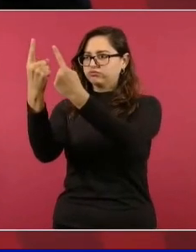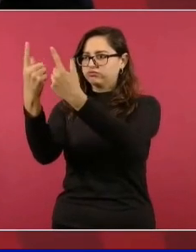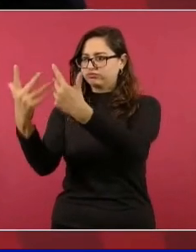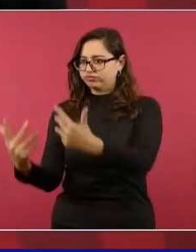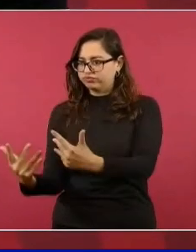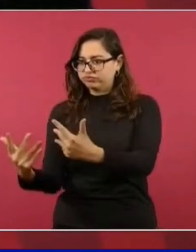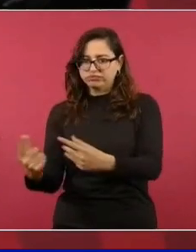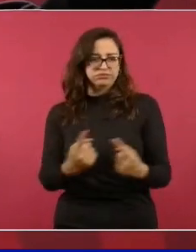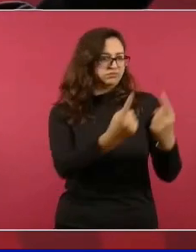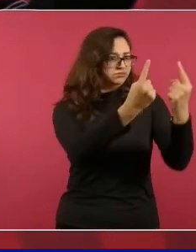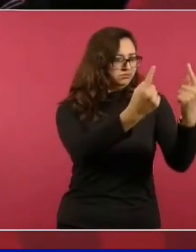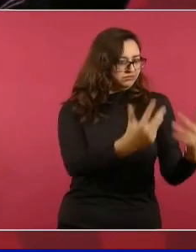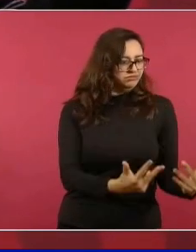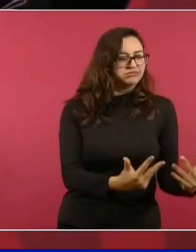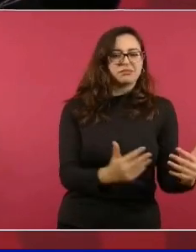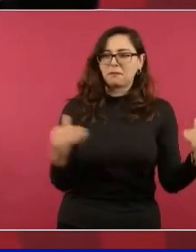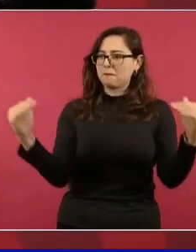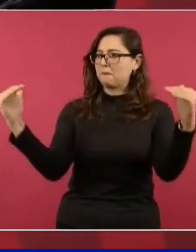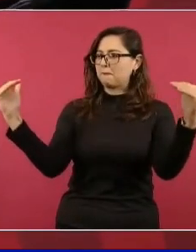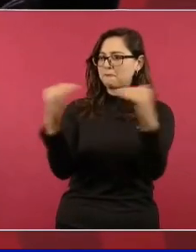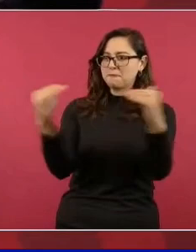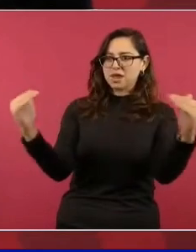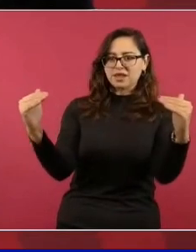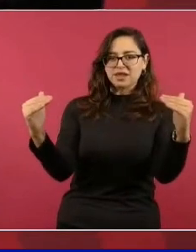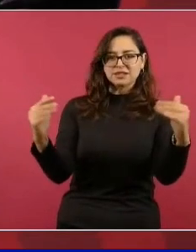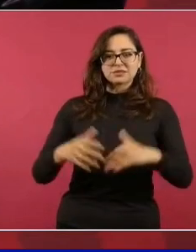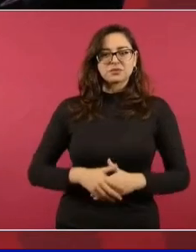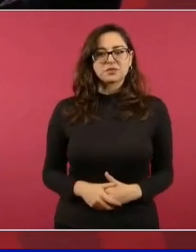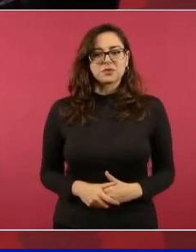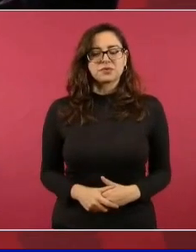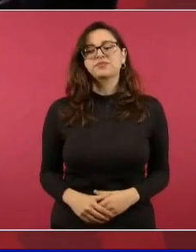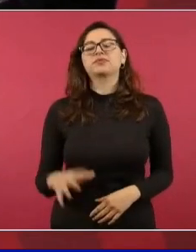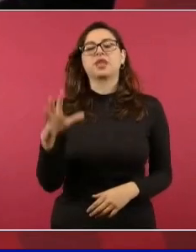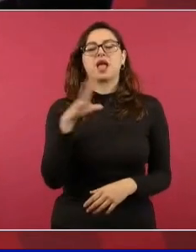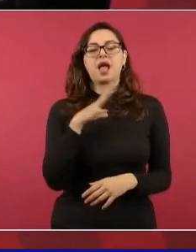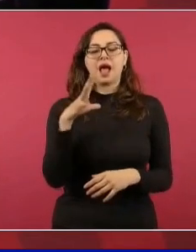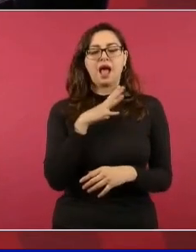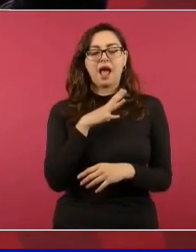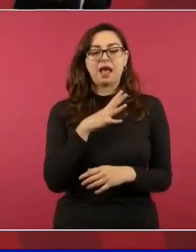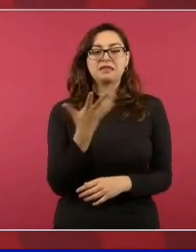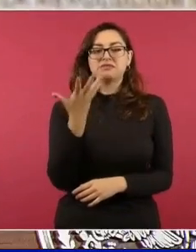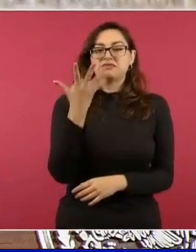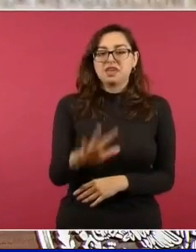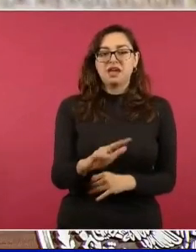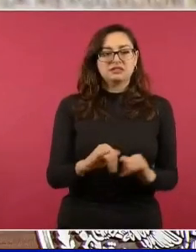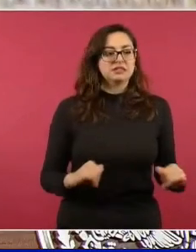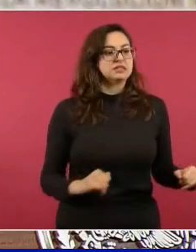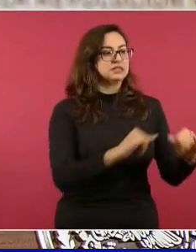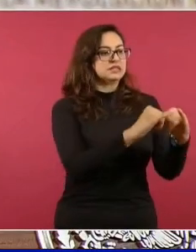Existen como 10 instituciones independientes, entre comillas,